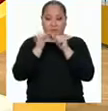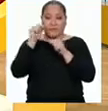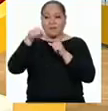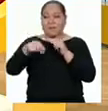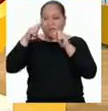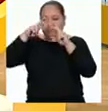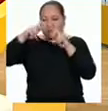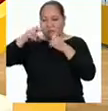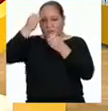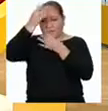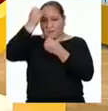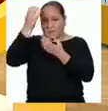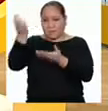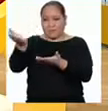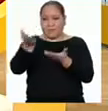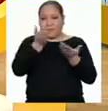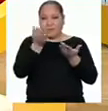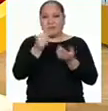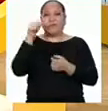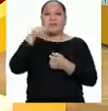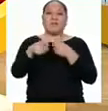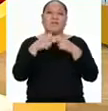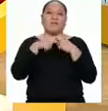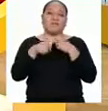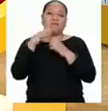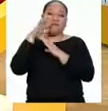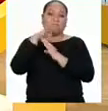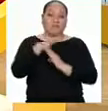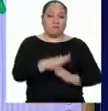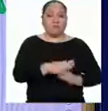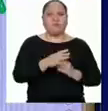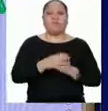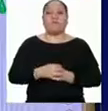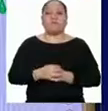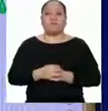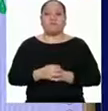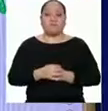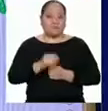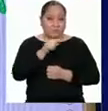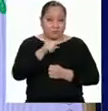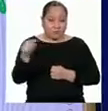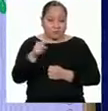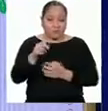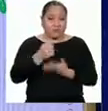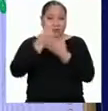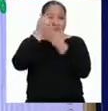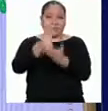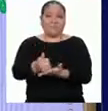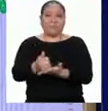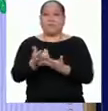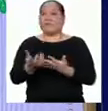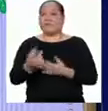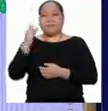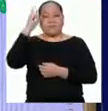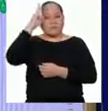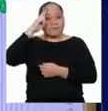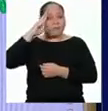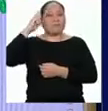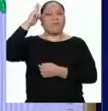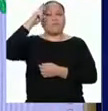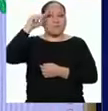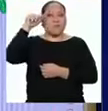una infografía sobre el problema de la discriminación. Esto nos permitirá hacer